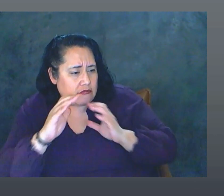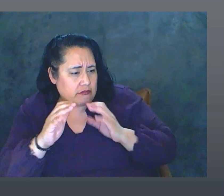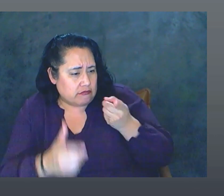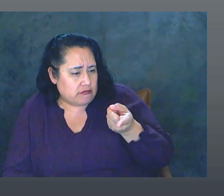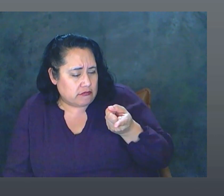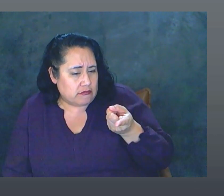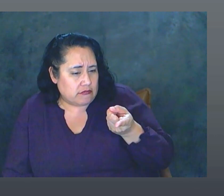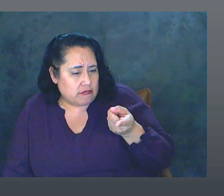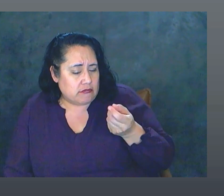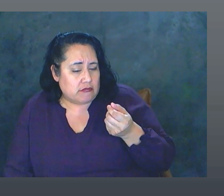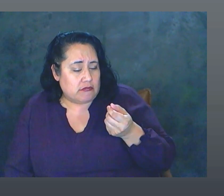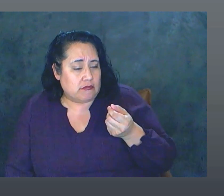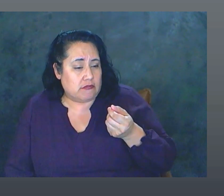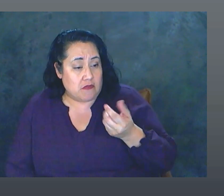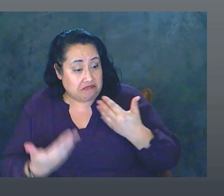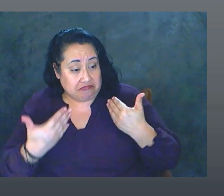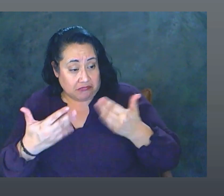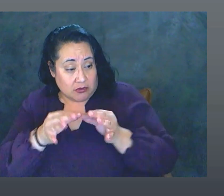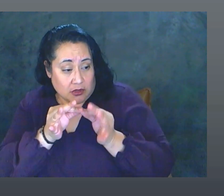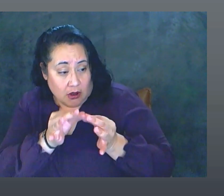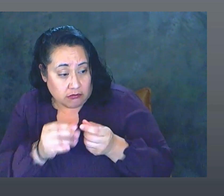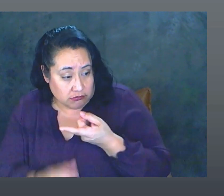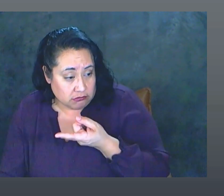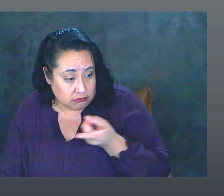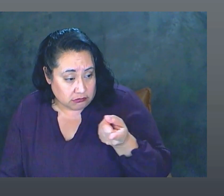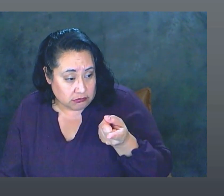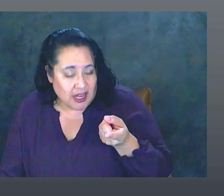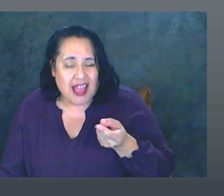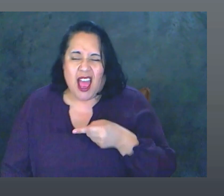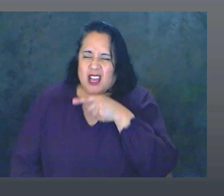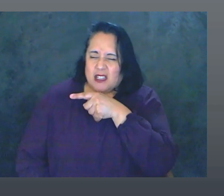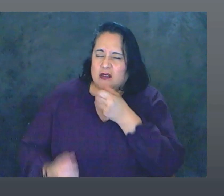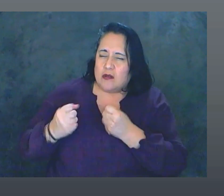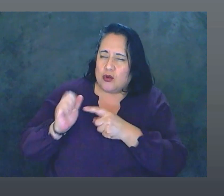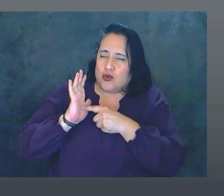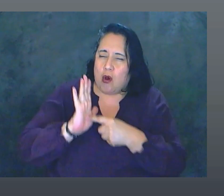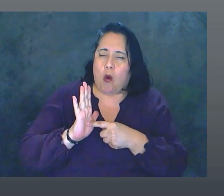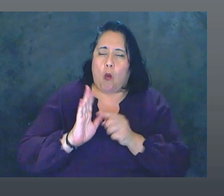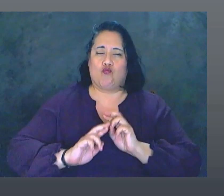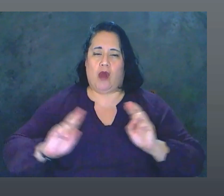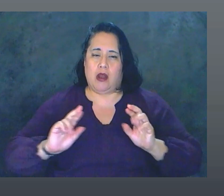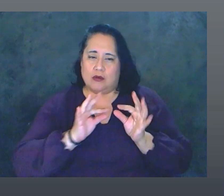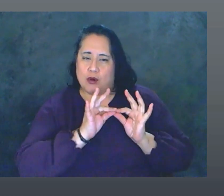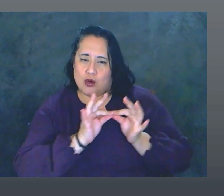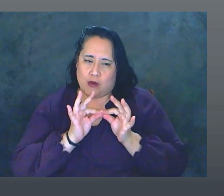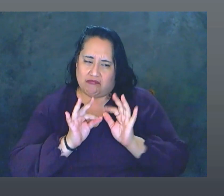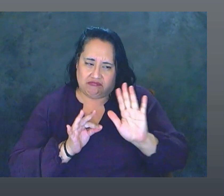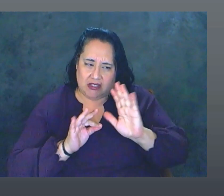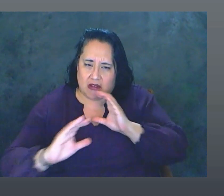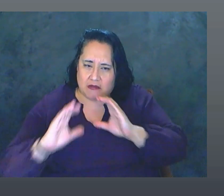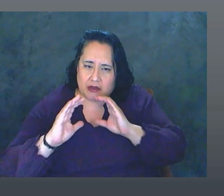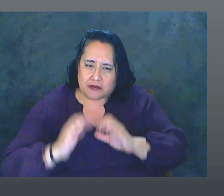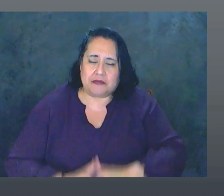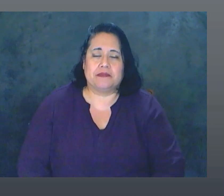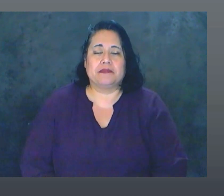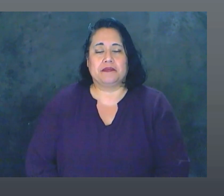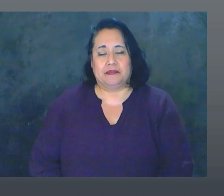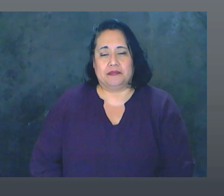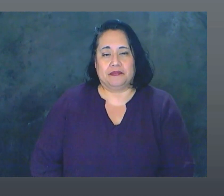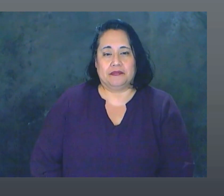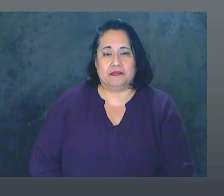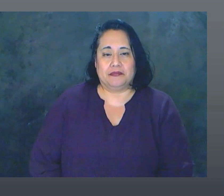clase quiere hacer su pregunta? E inicia movimiento para demostrar que está lista para interpretar su